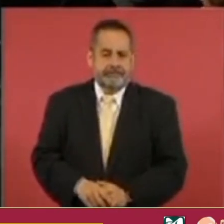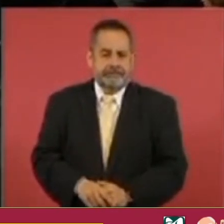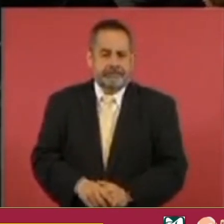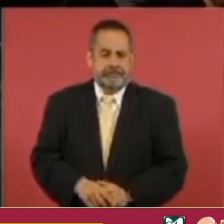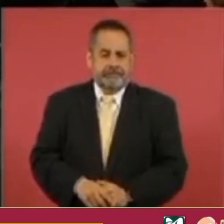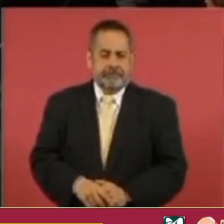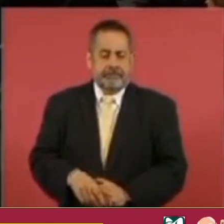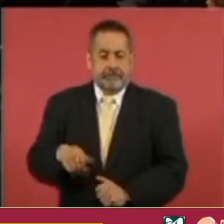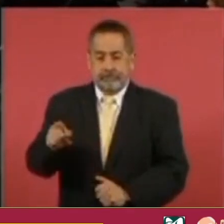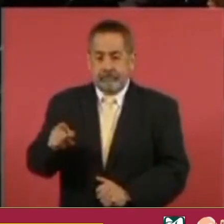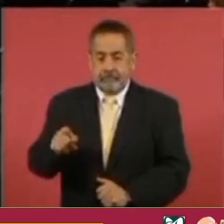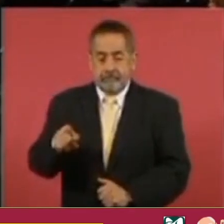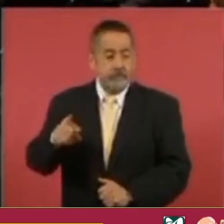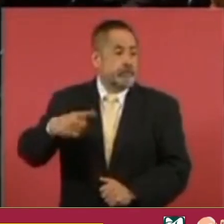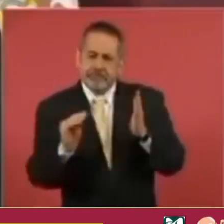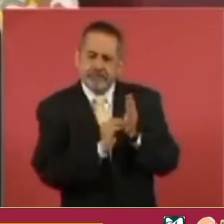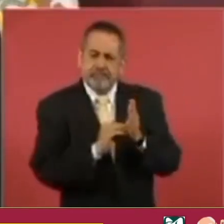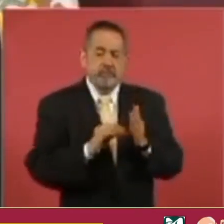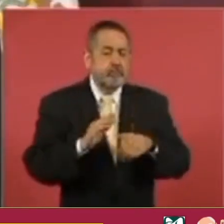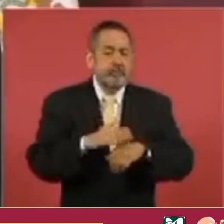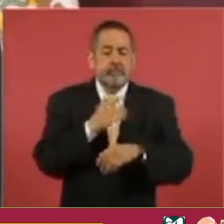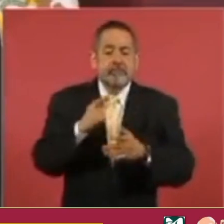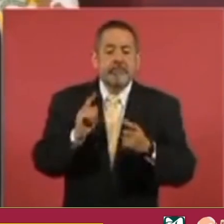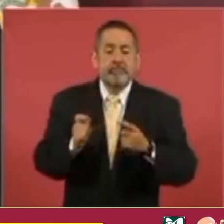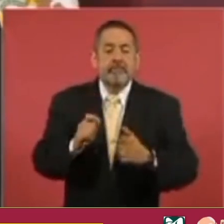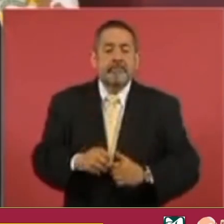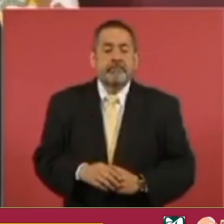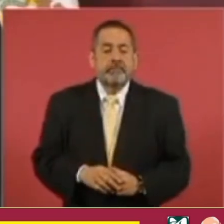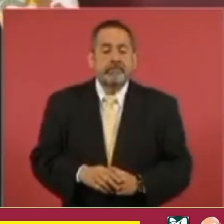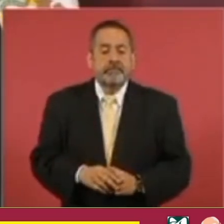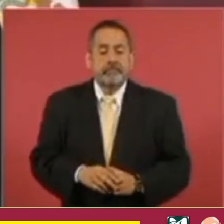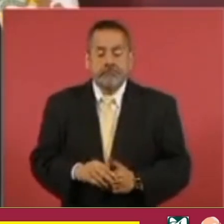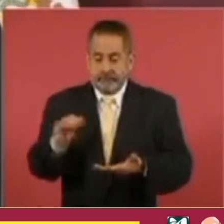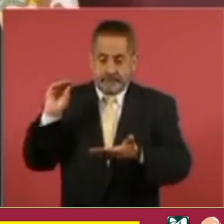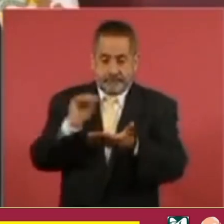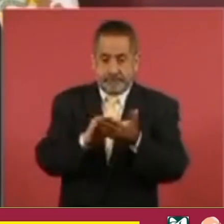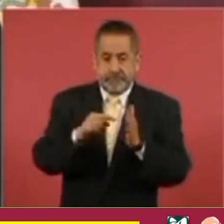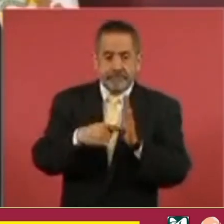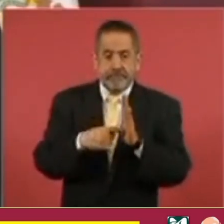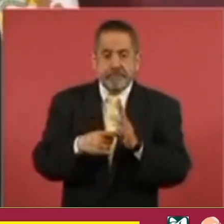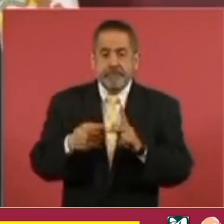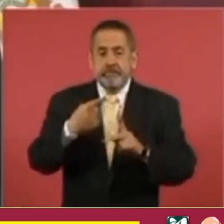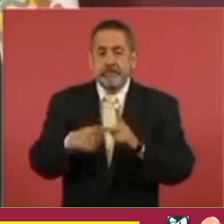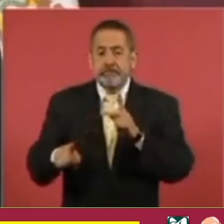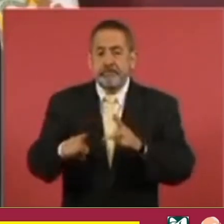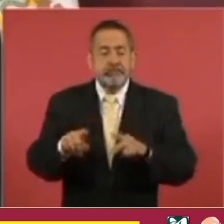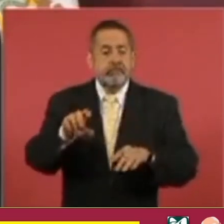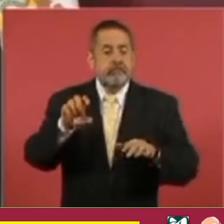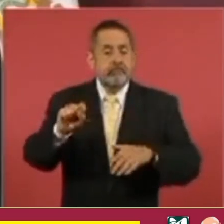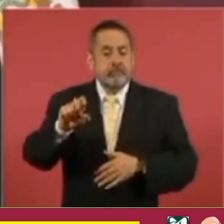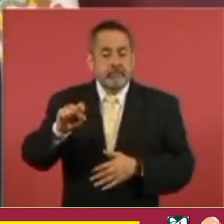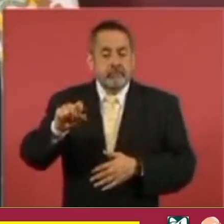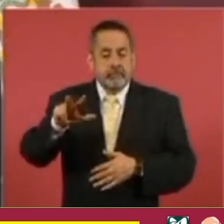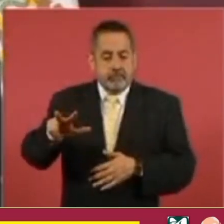Y eso no lo permitiría la gente. Quedó establecido a partir de 68